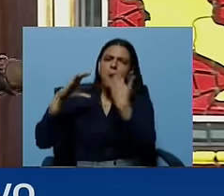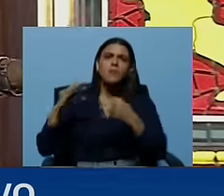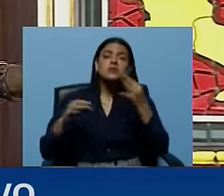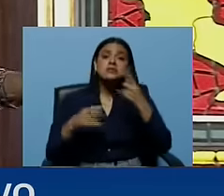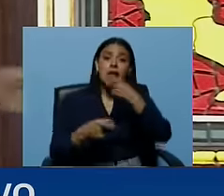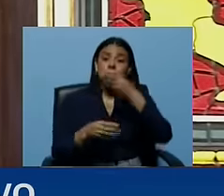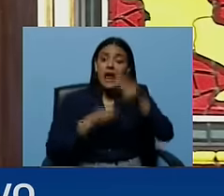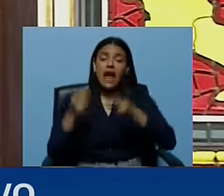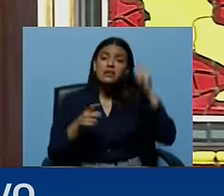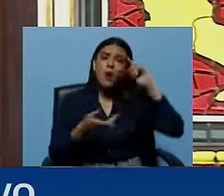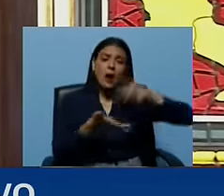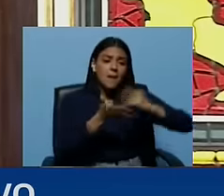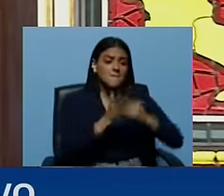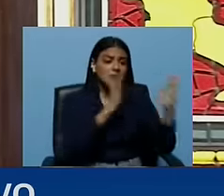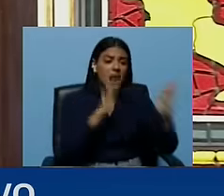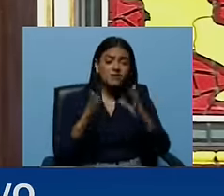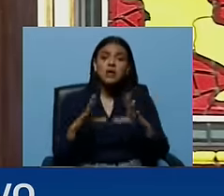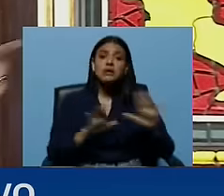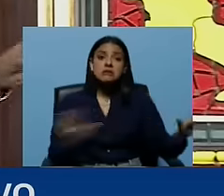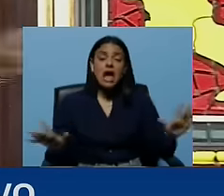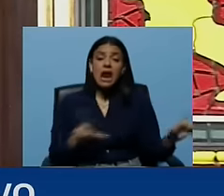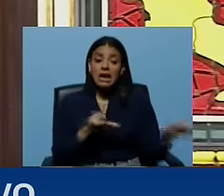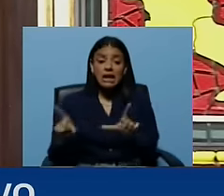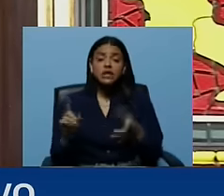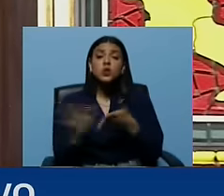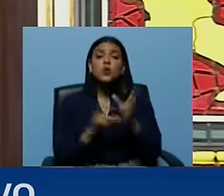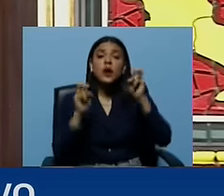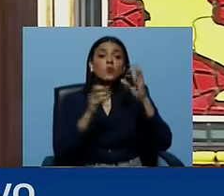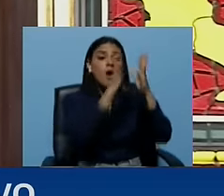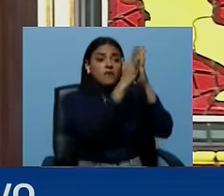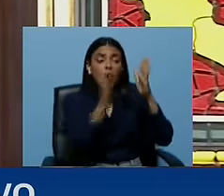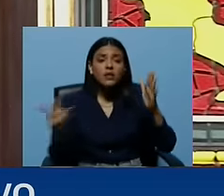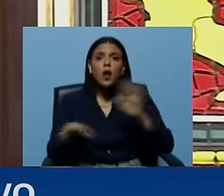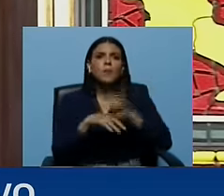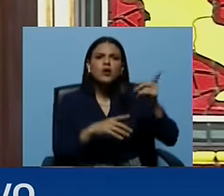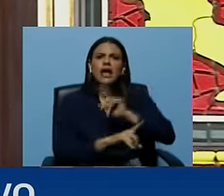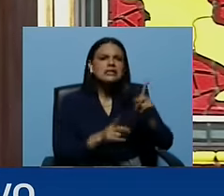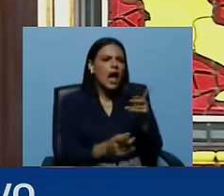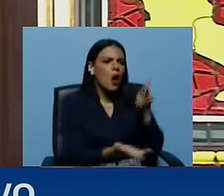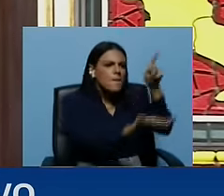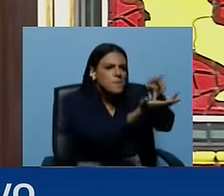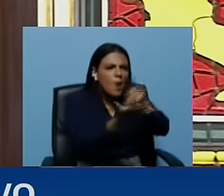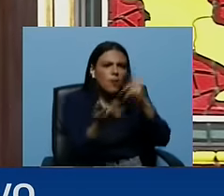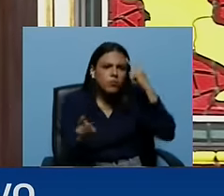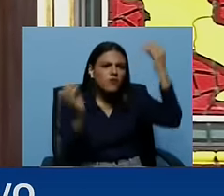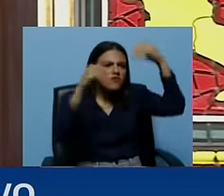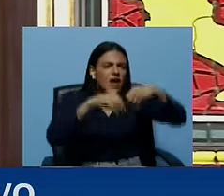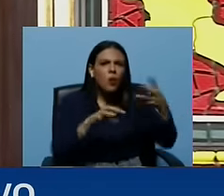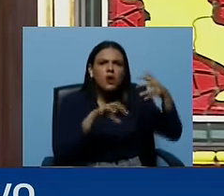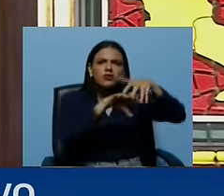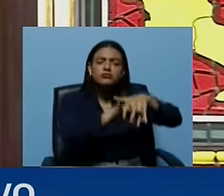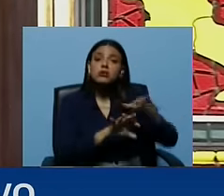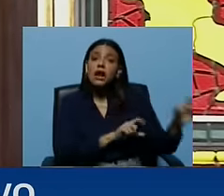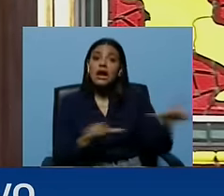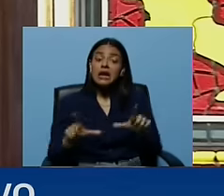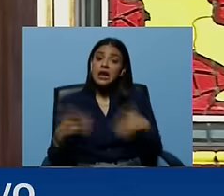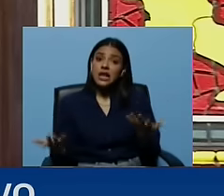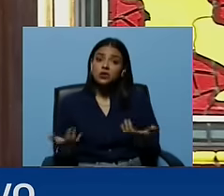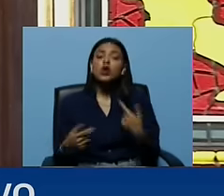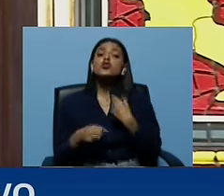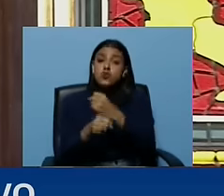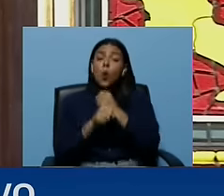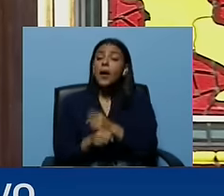Planificación ya está listo para la nueva etapa, porque está articulado a las comunas, al territorio. Así que yo espero mucho